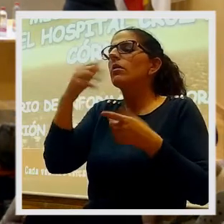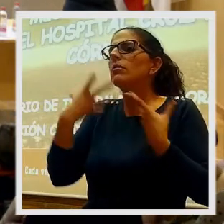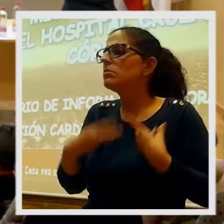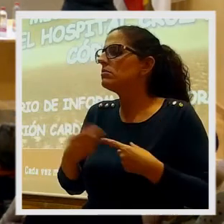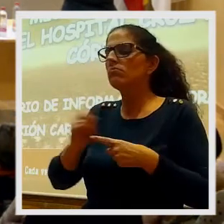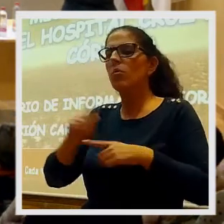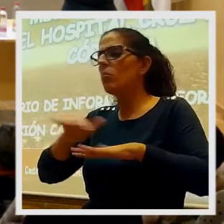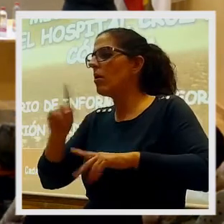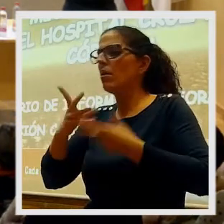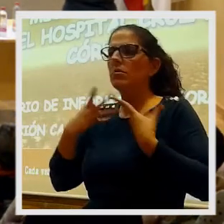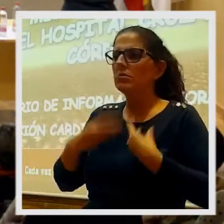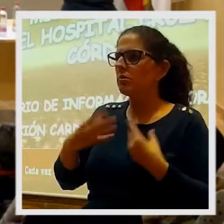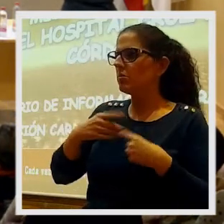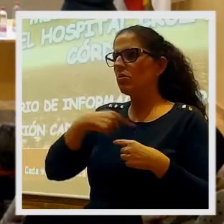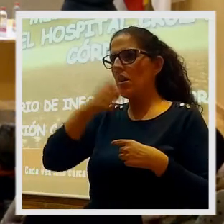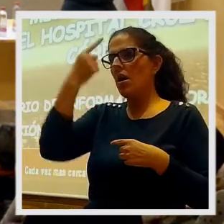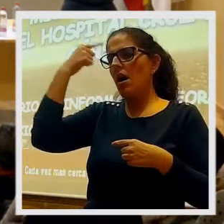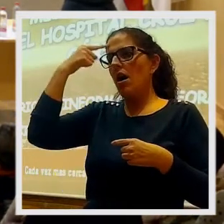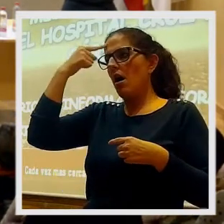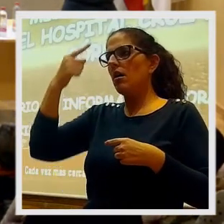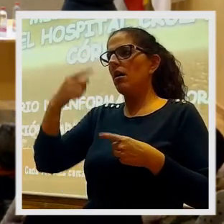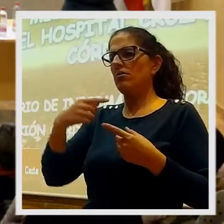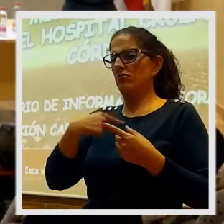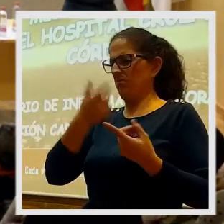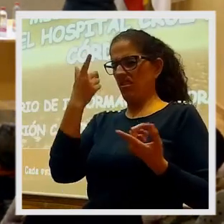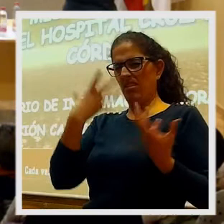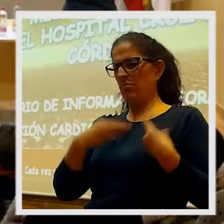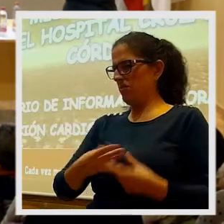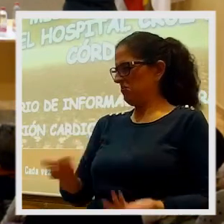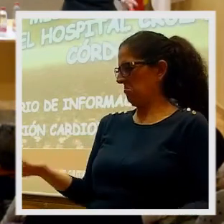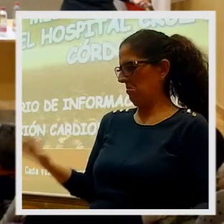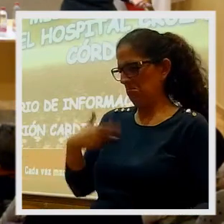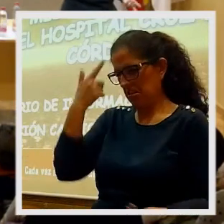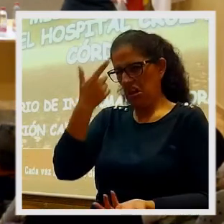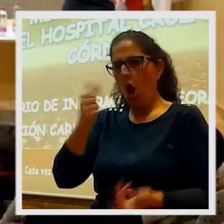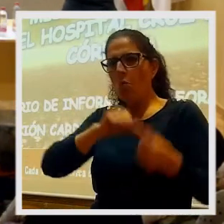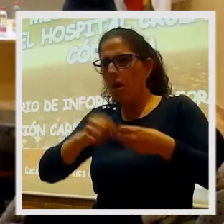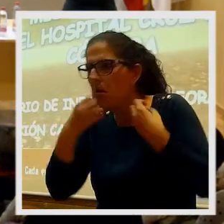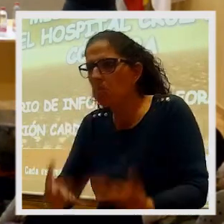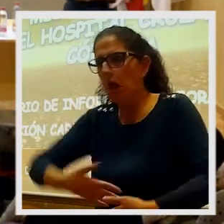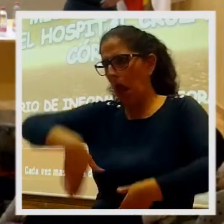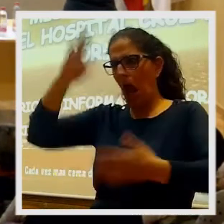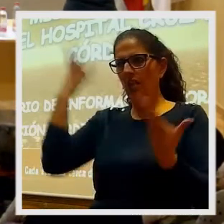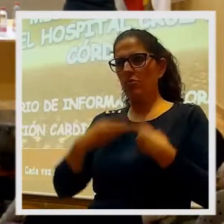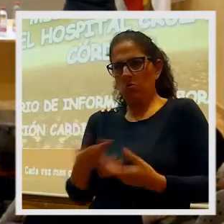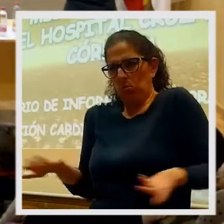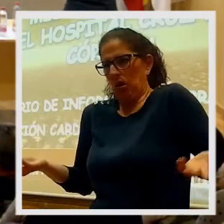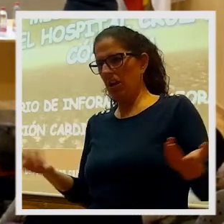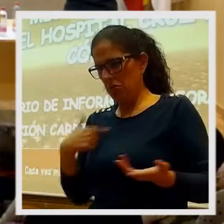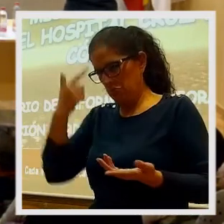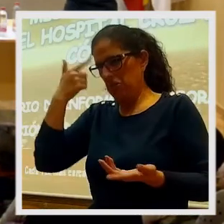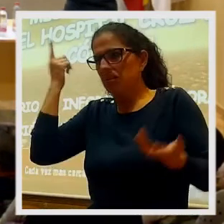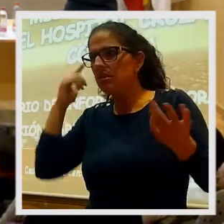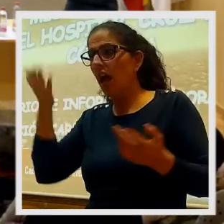levantarse de la cama. A mí en aquel momento aquello me llamó mucho la atención. Pensaba, pero coño, si ya pasa lo peor, porque está